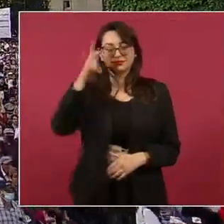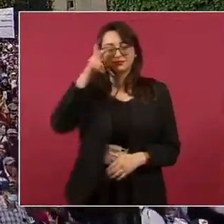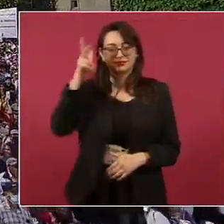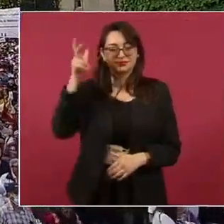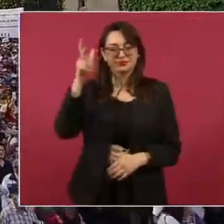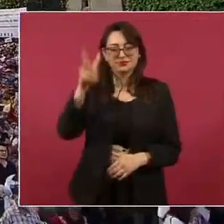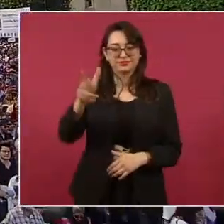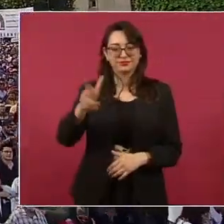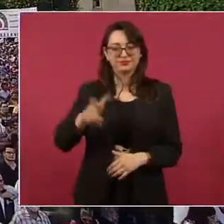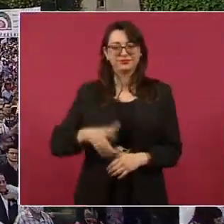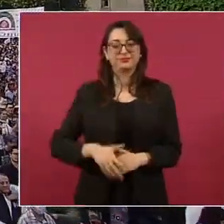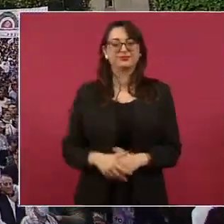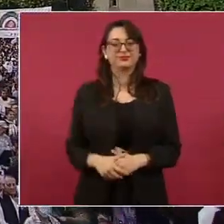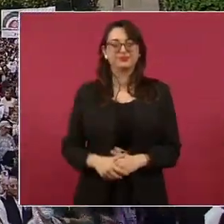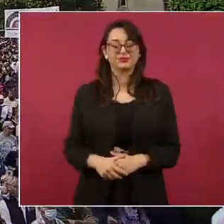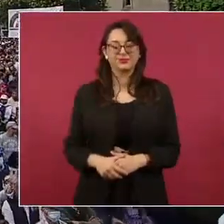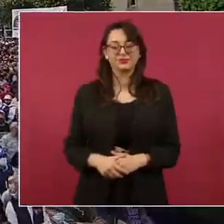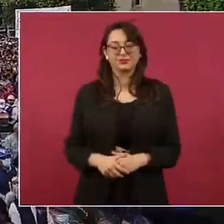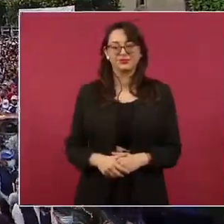Hidalgo,